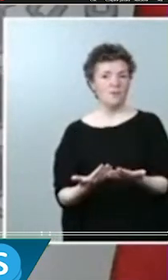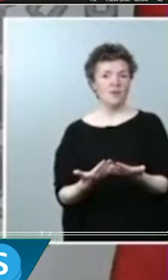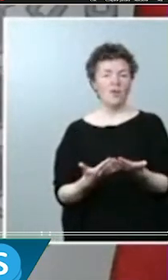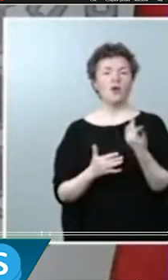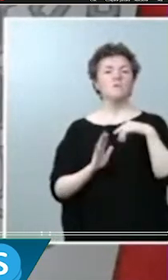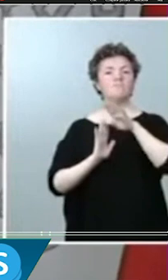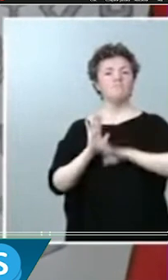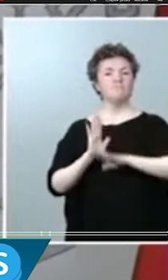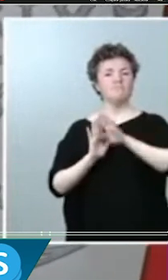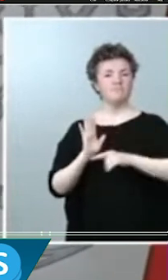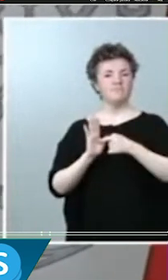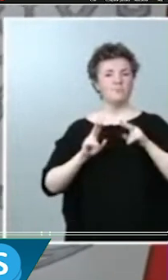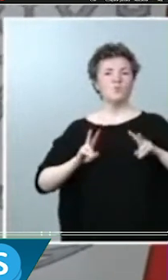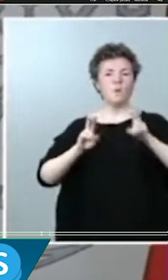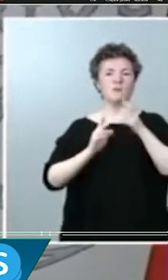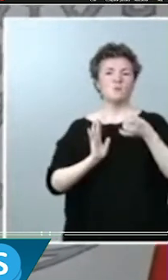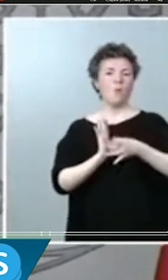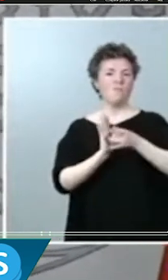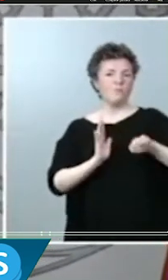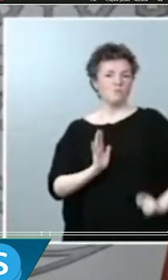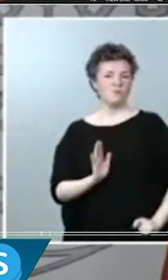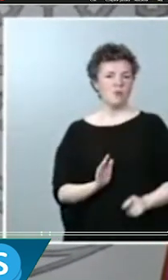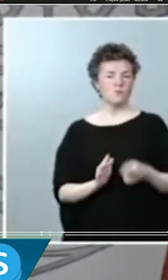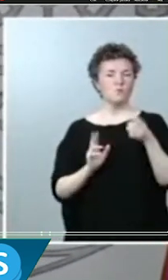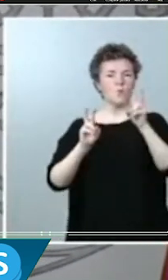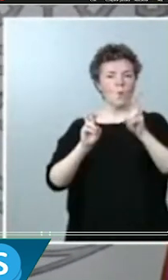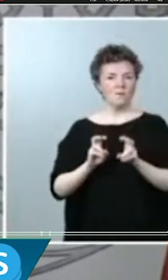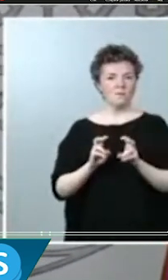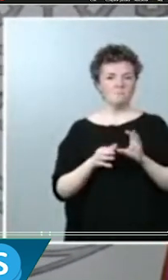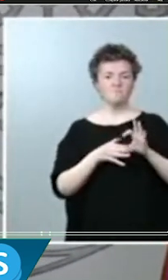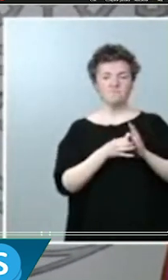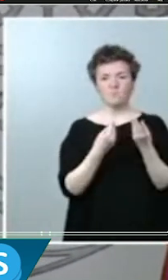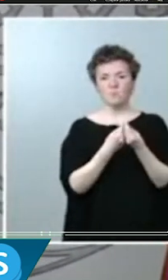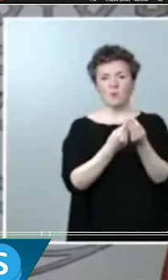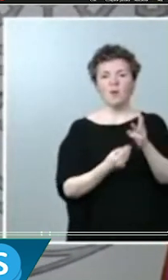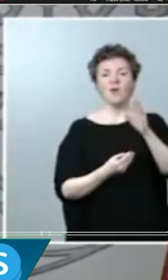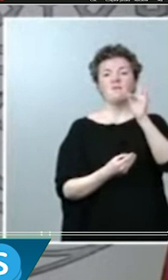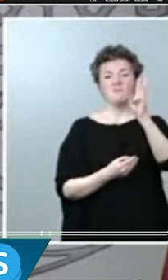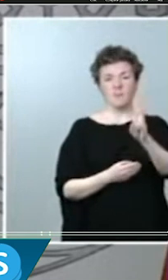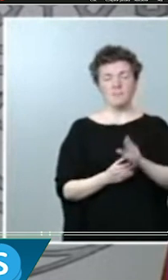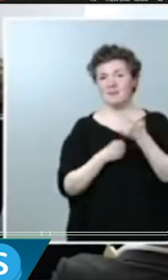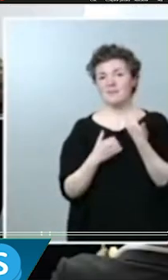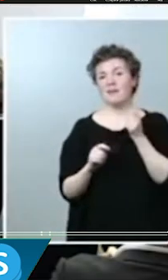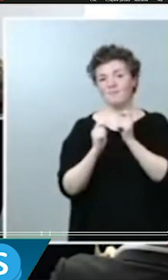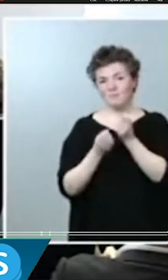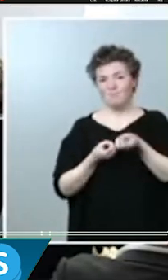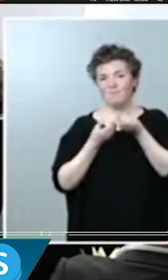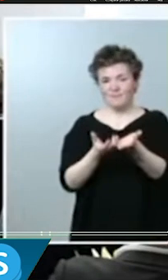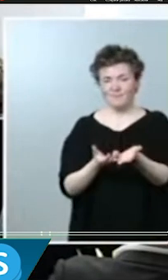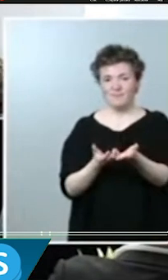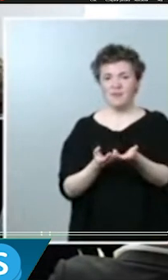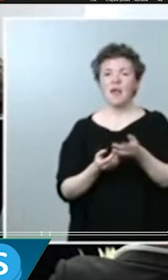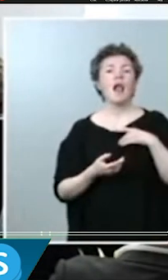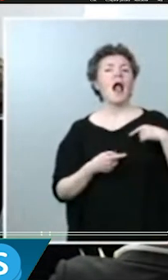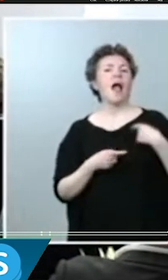grandes patrimonios. Es una mentira que la subida de impuestos la van a pagar los ricos, porque la van a pagar los ricos, las clases medias, las rentas bajas,